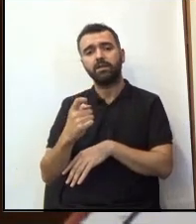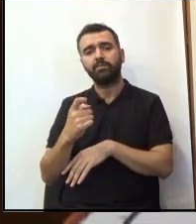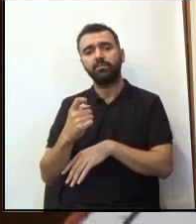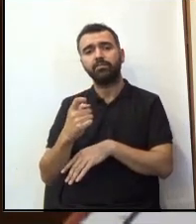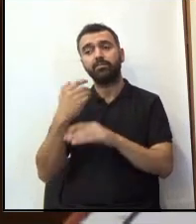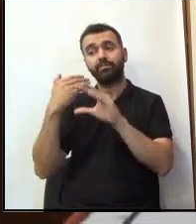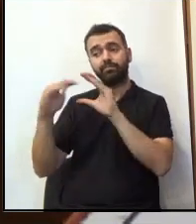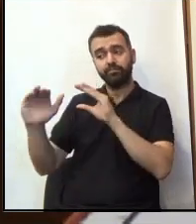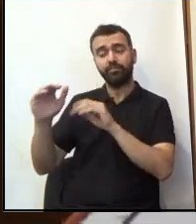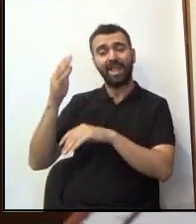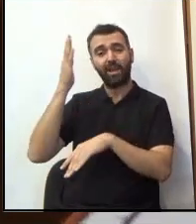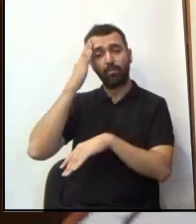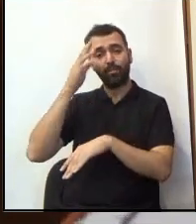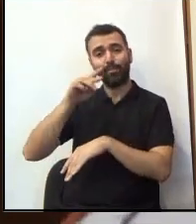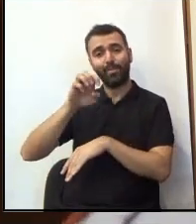el memo con